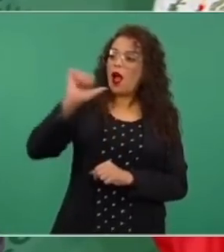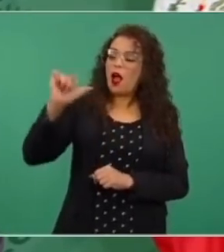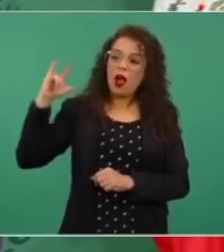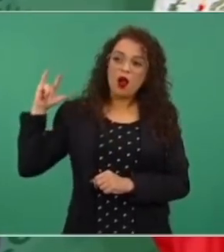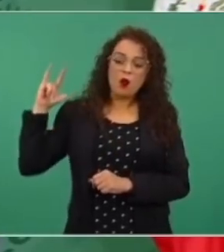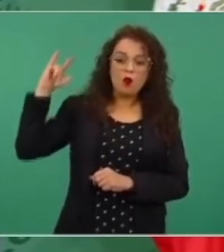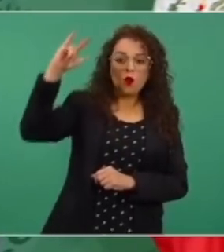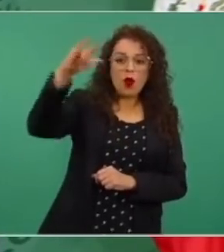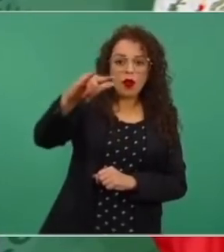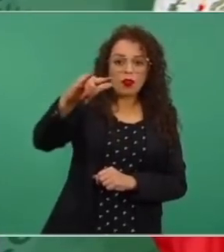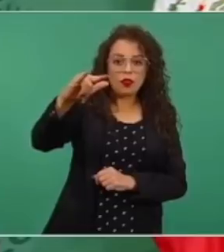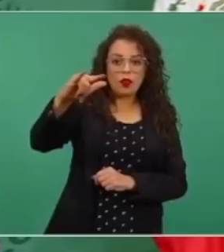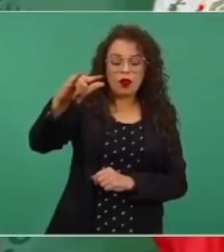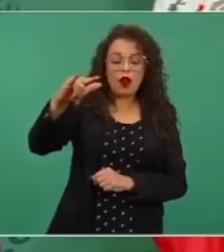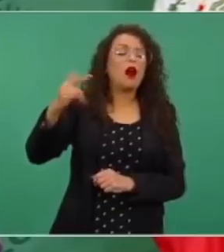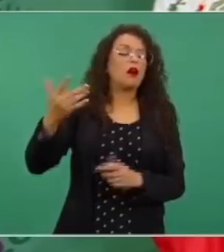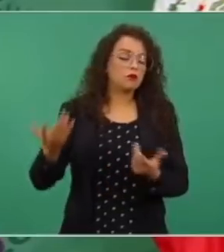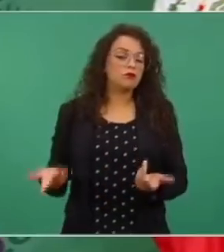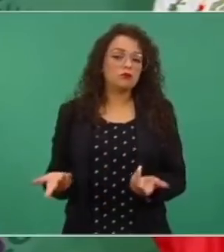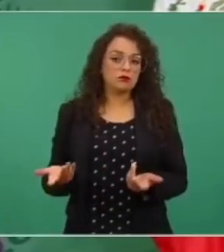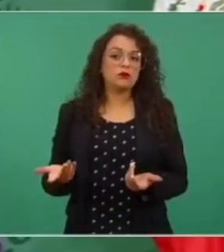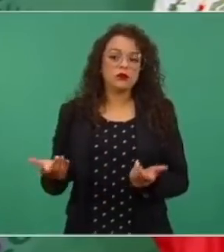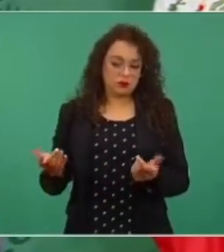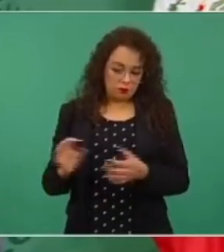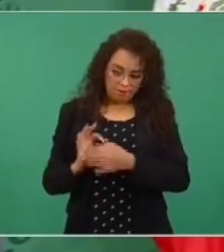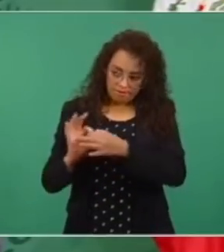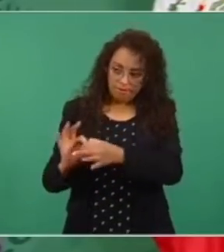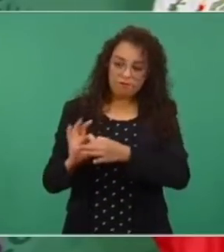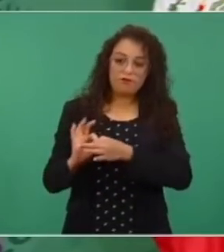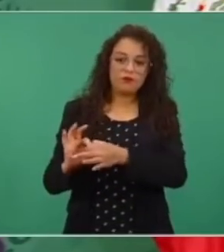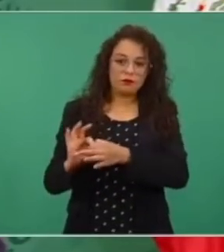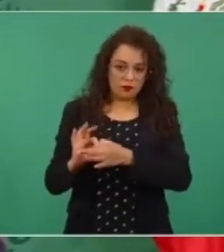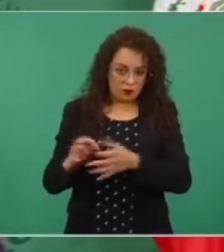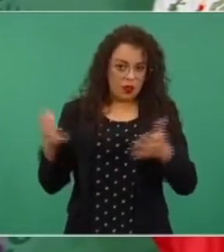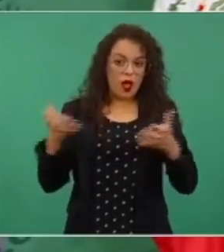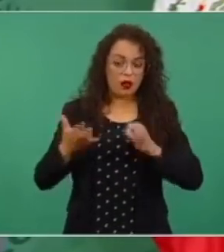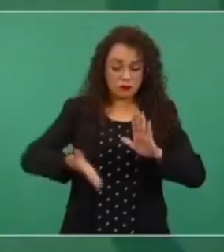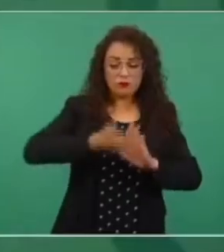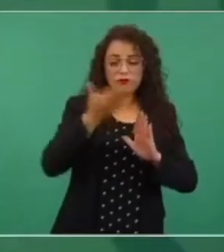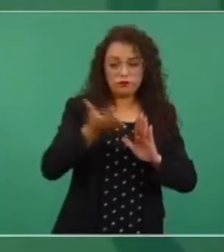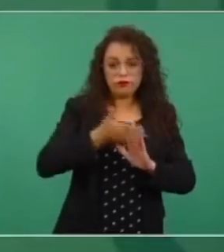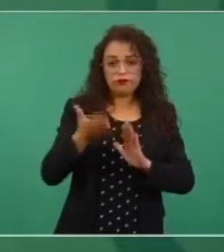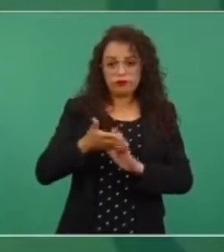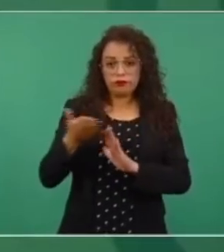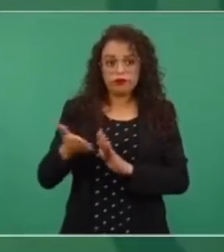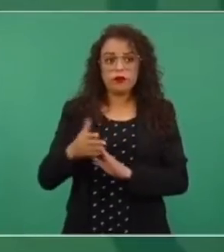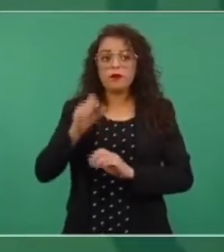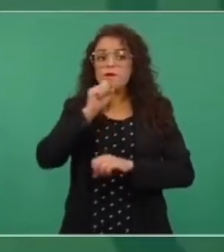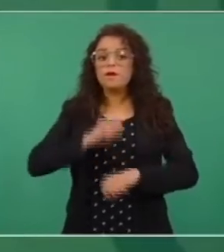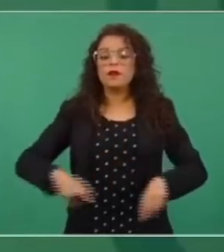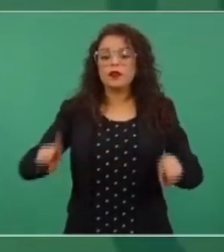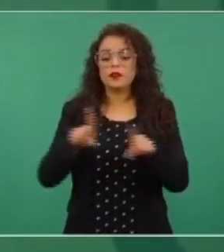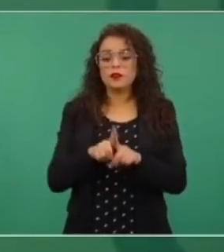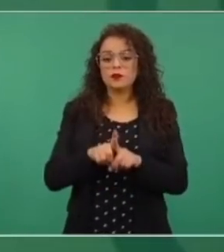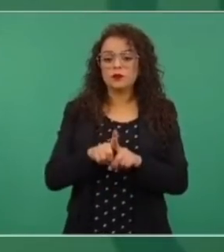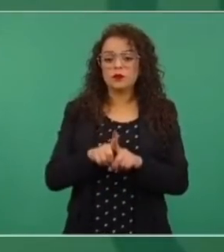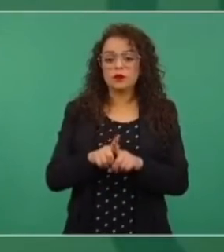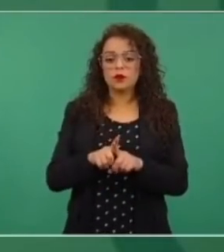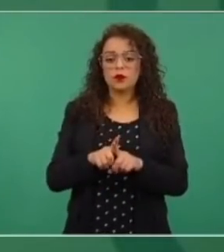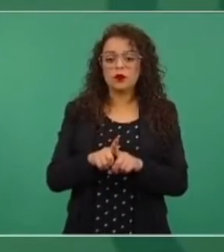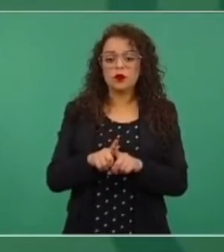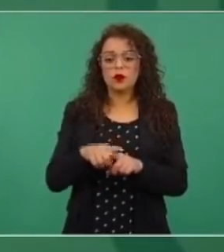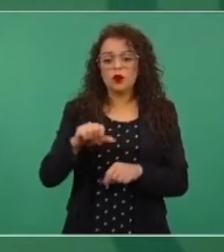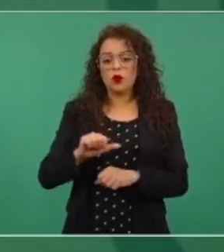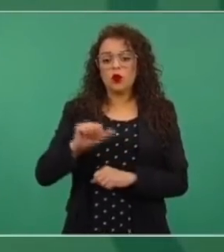se está haciendo de manera coordinada. Incluso vías que está